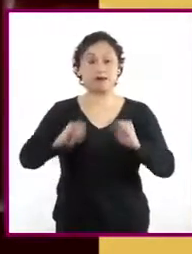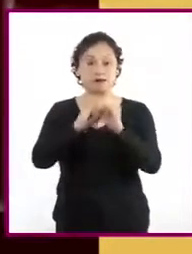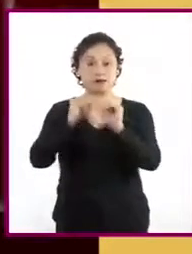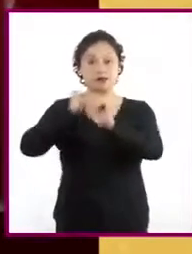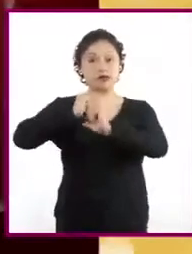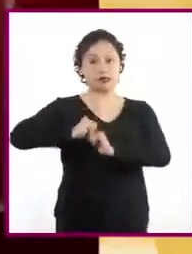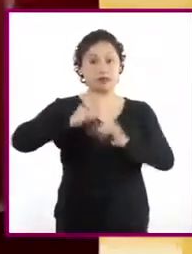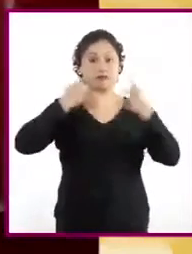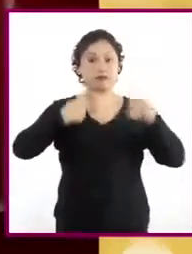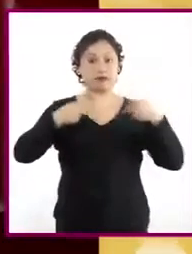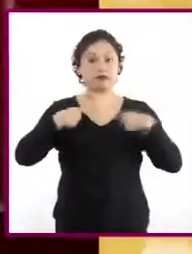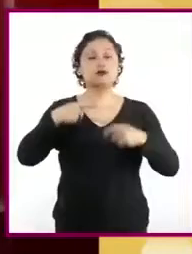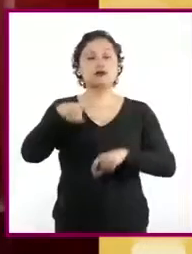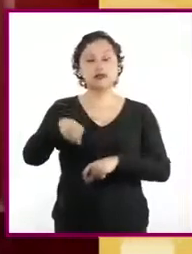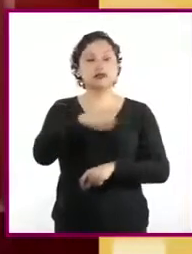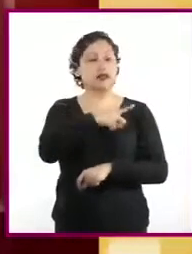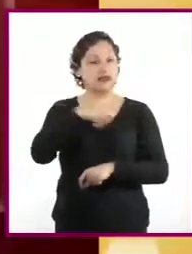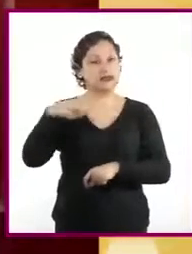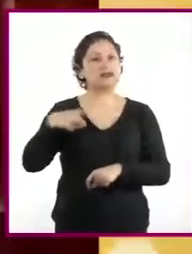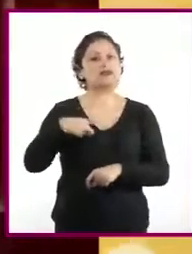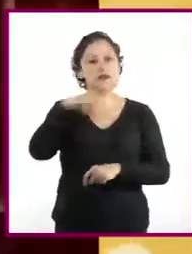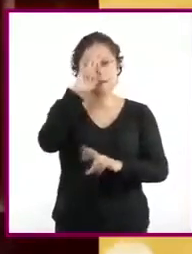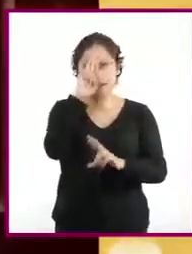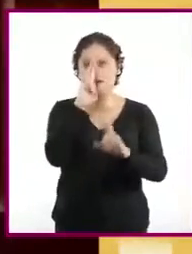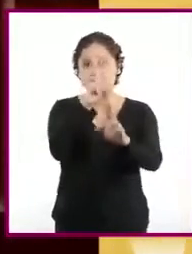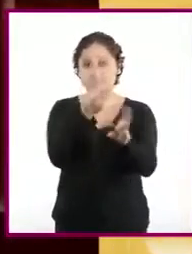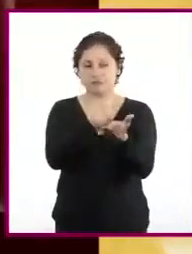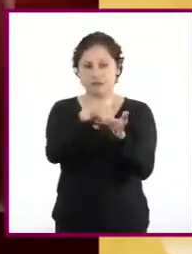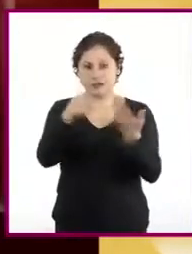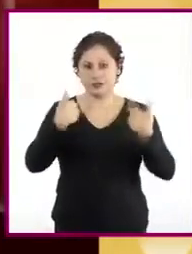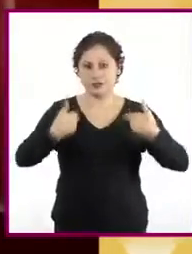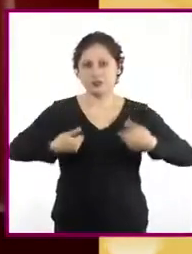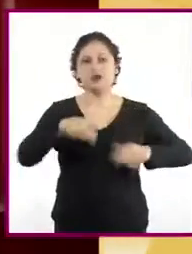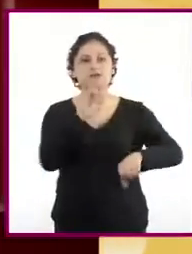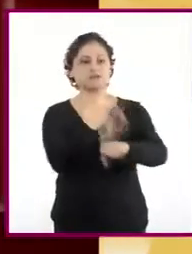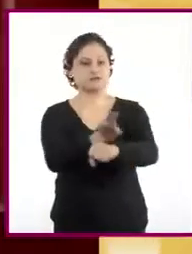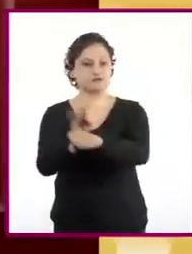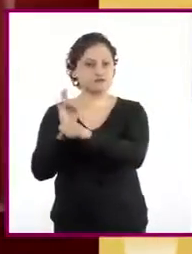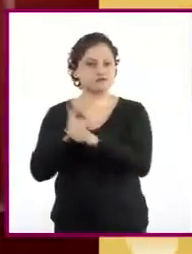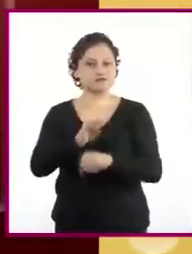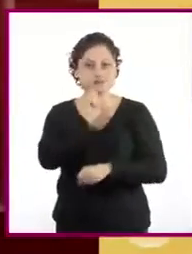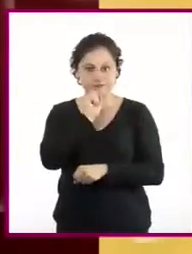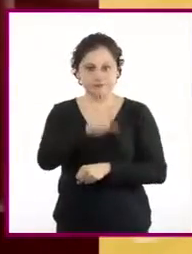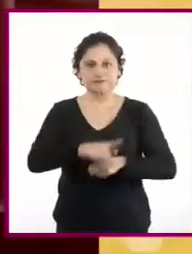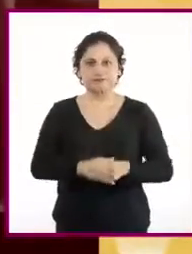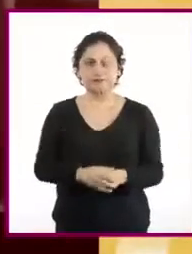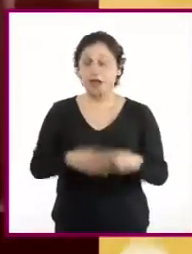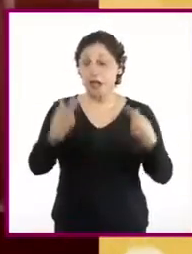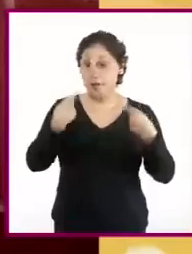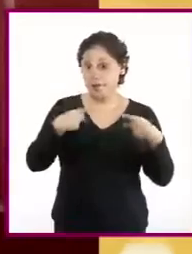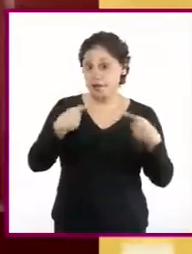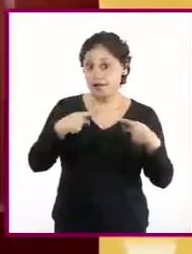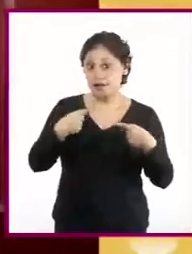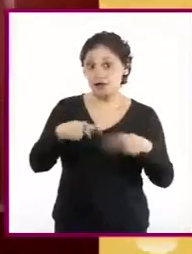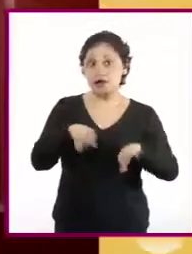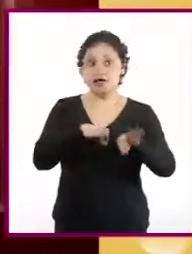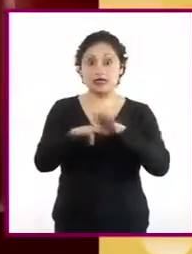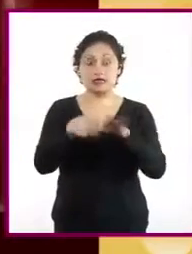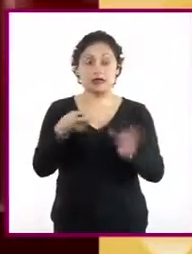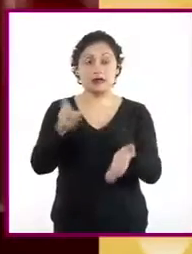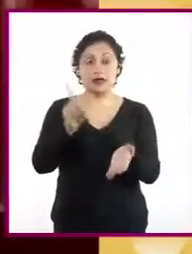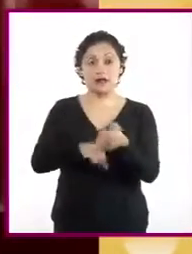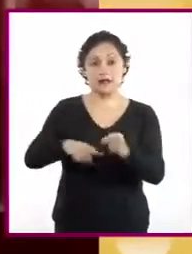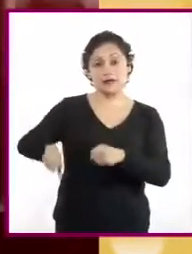funcionarios, quien debe respetar y garantizar los derechos humanos. Las personas que desempeñan funciones de autoridad en los